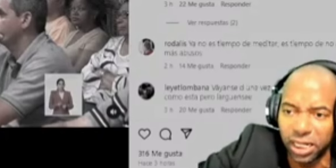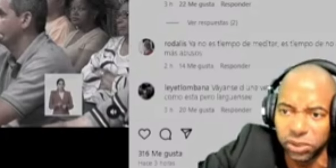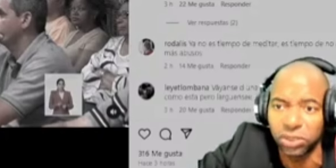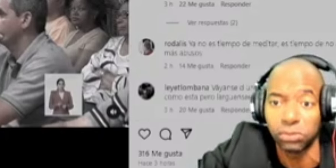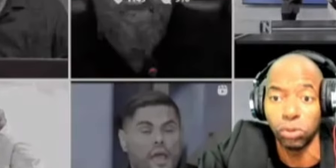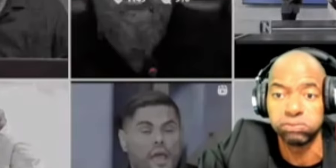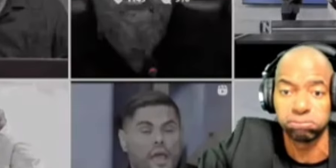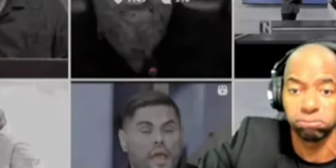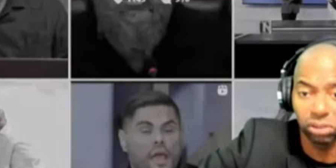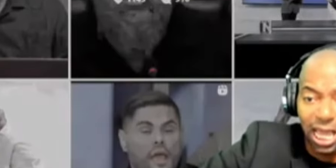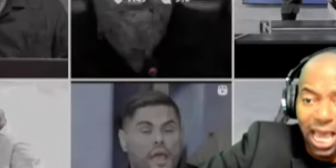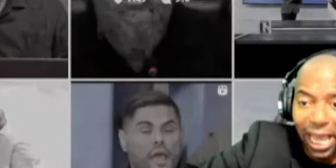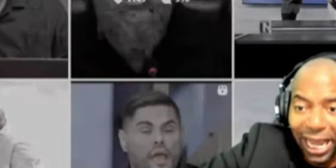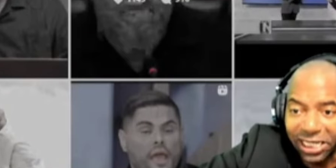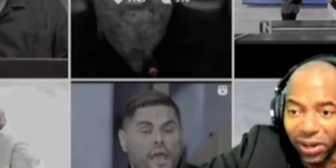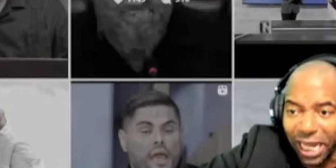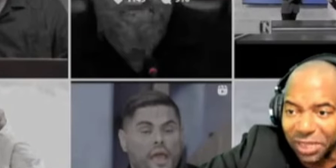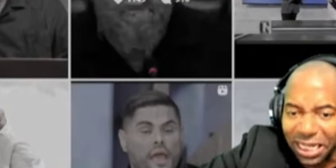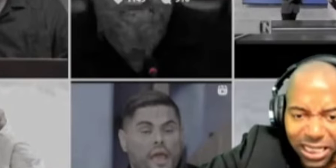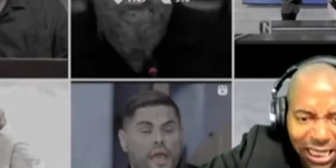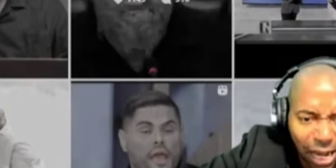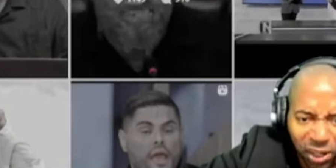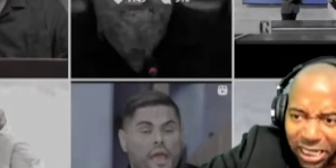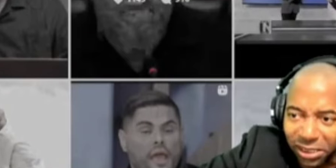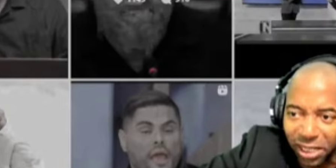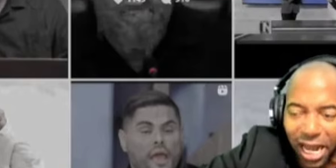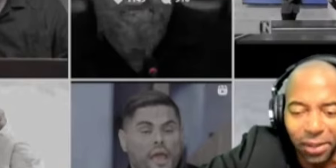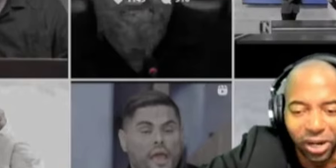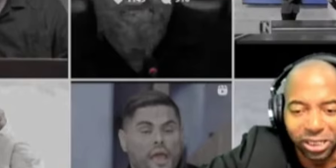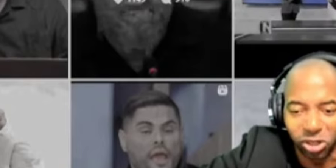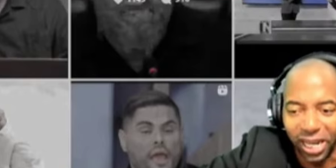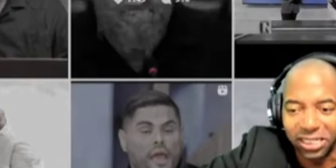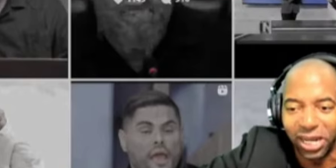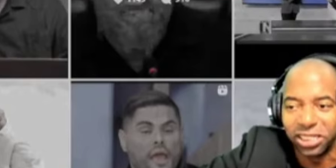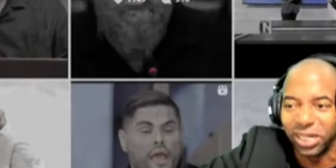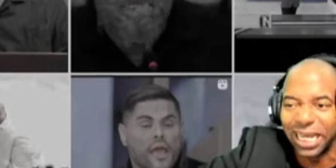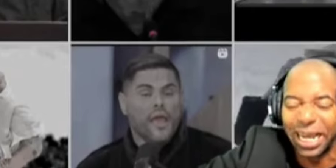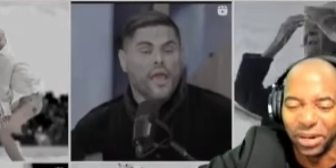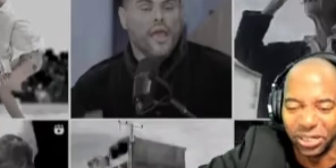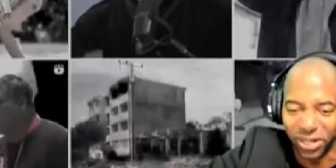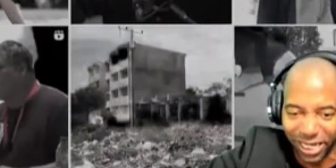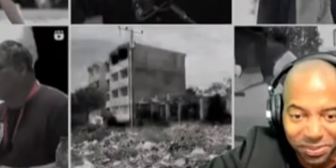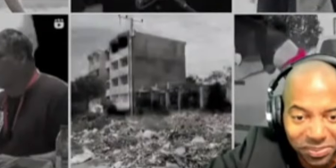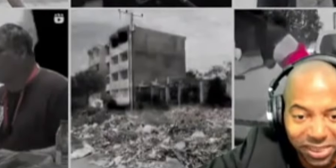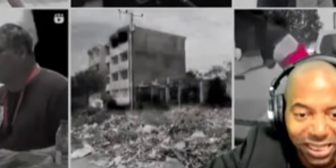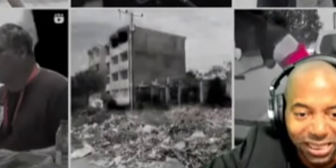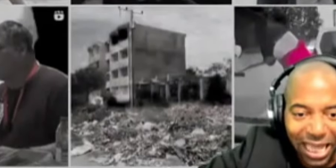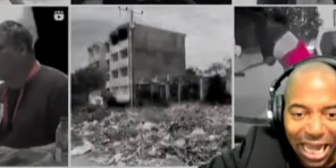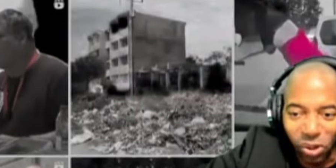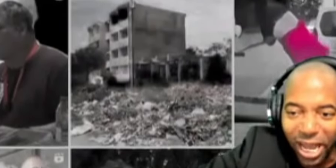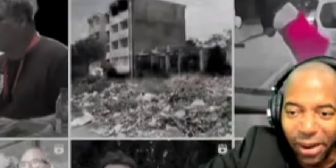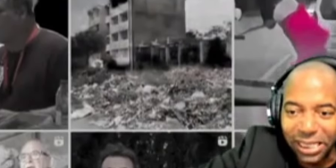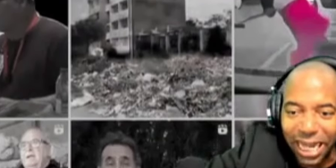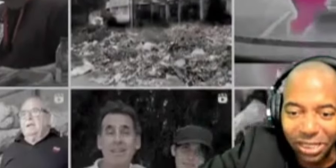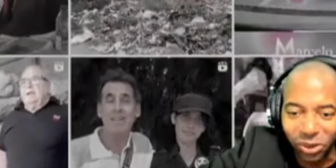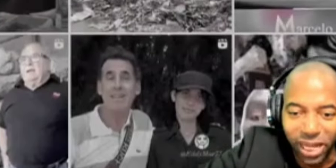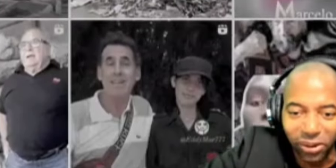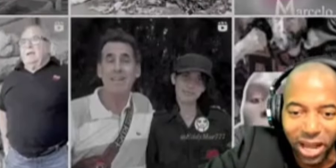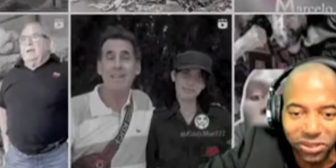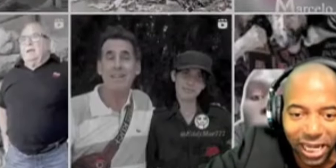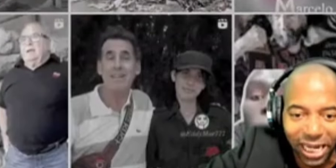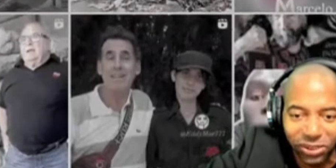muy talentosa. Señores, así andamos. Así ay, poquito tropical. Ay, señores, sacan a poquito de aquí. Tato, ven a ver,